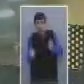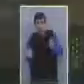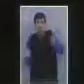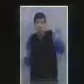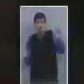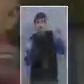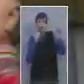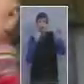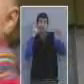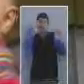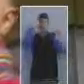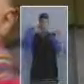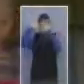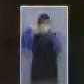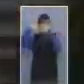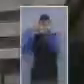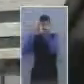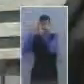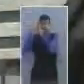los niños.